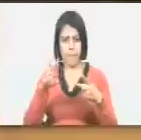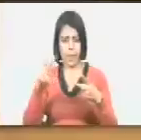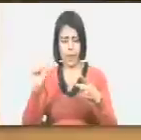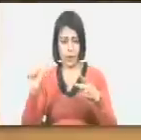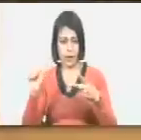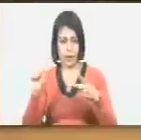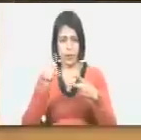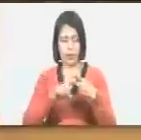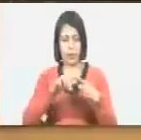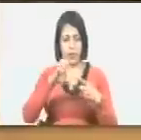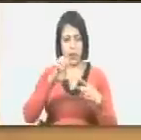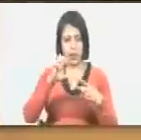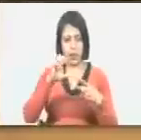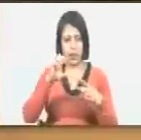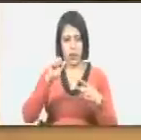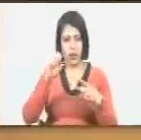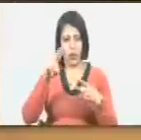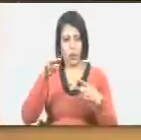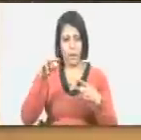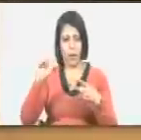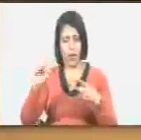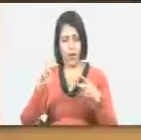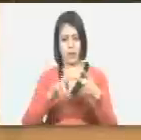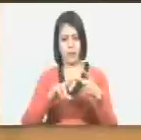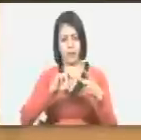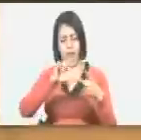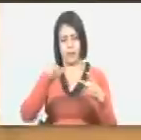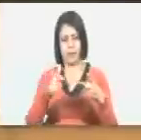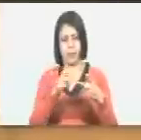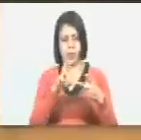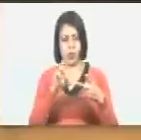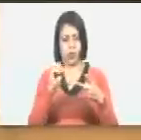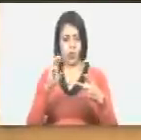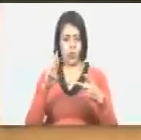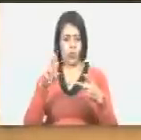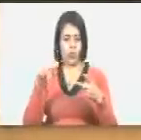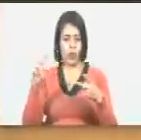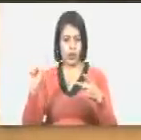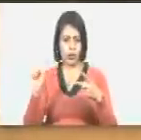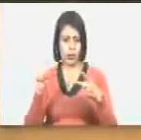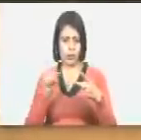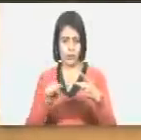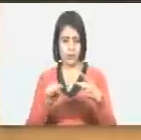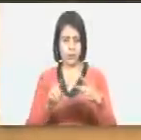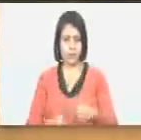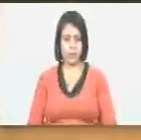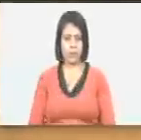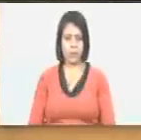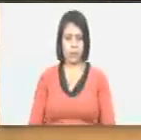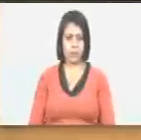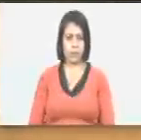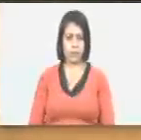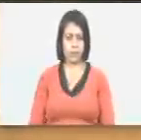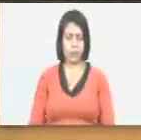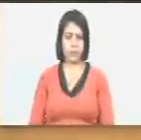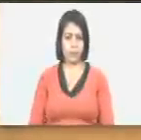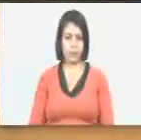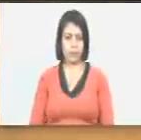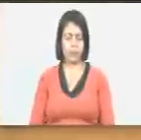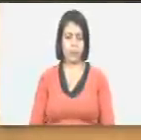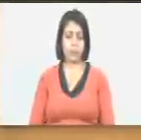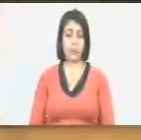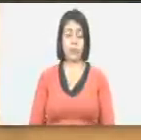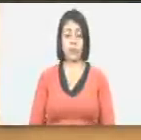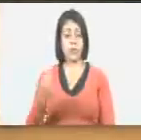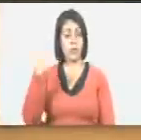Paredes, Eymat Saab Saab, suplente Roberto García Mesuti. Ante